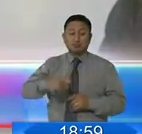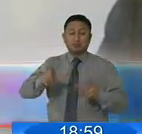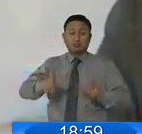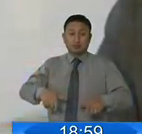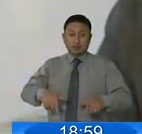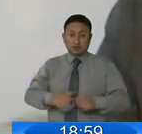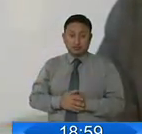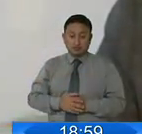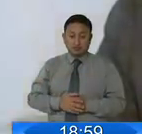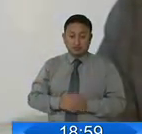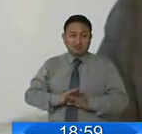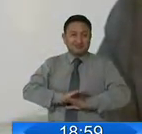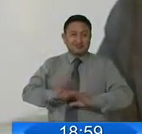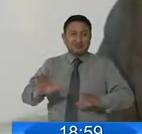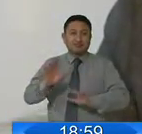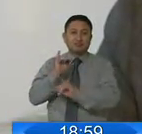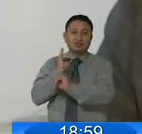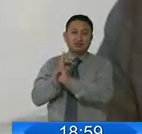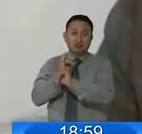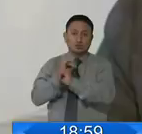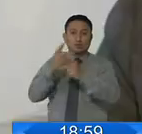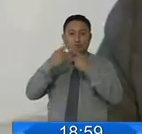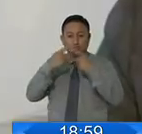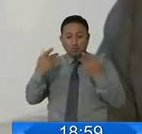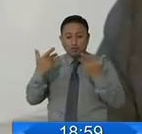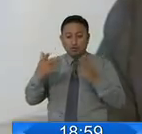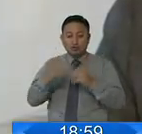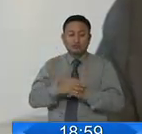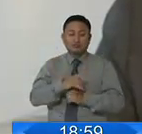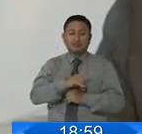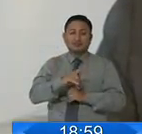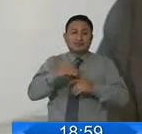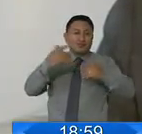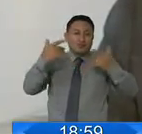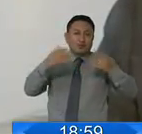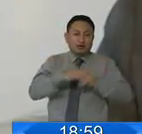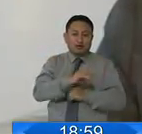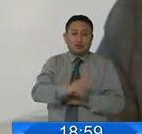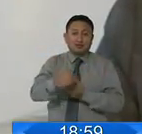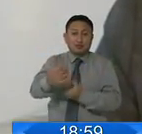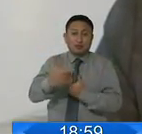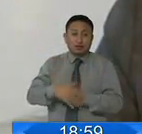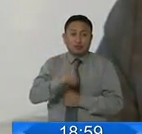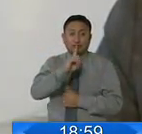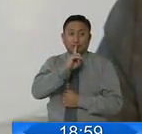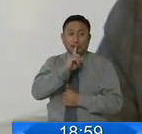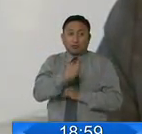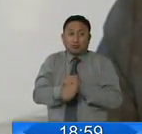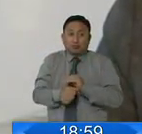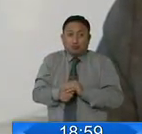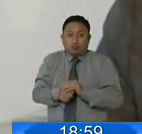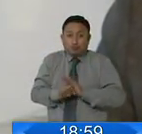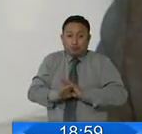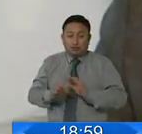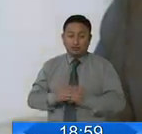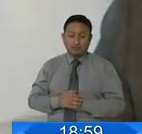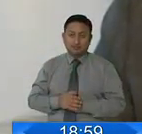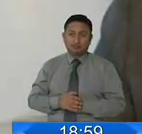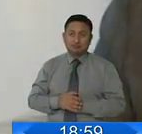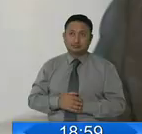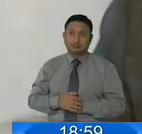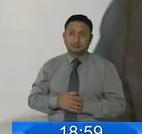que ninguna institución pública ni ninguna instancia oculta bajo ninguna excusa ningún tipo de